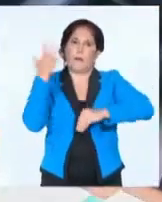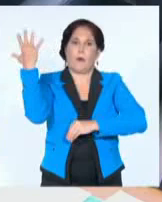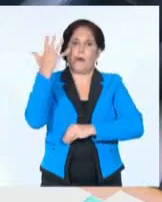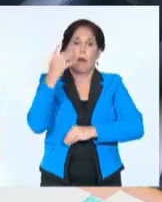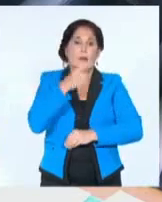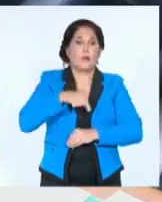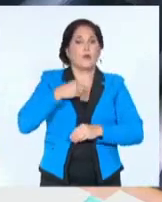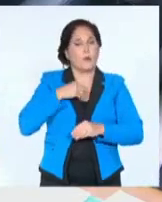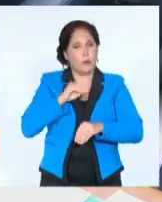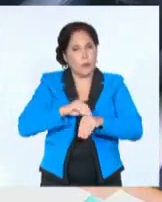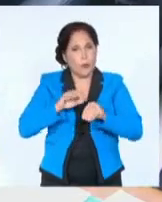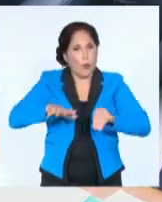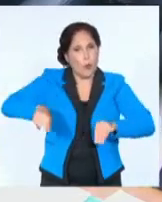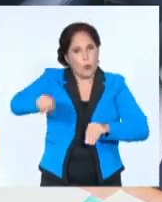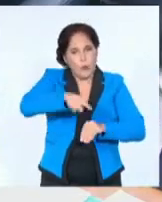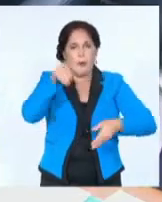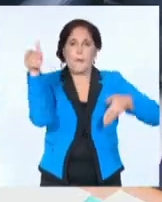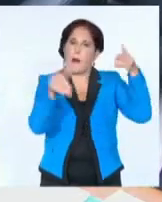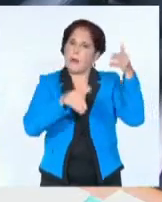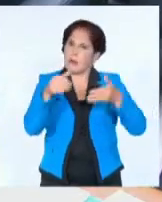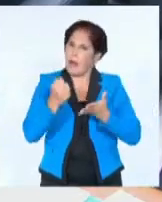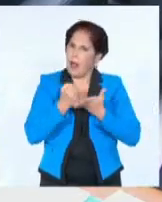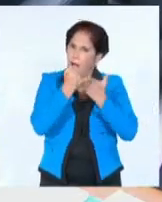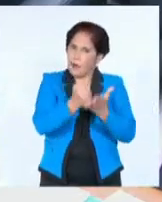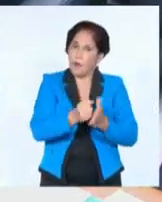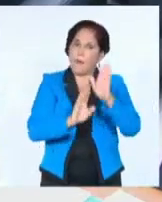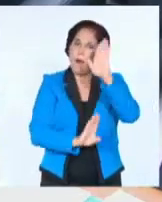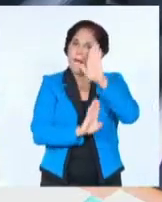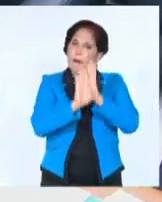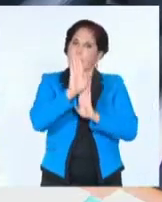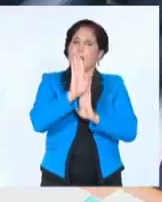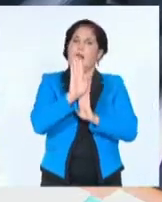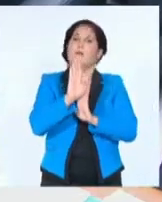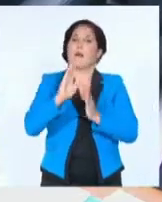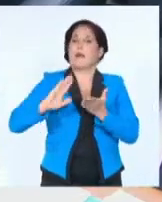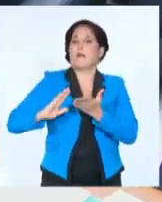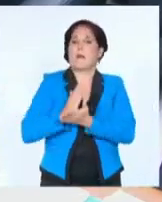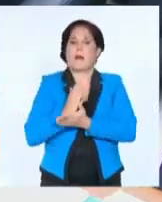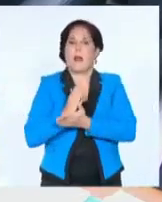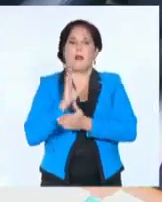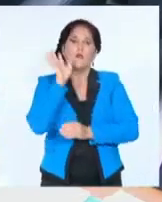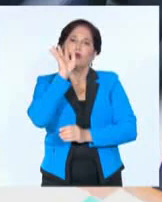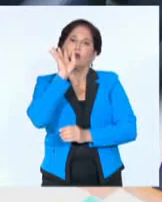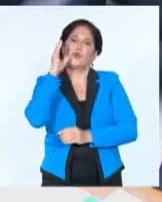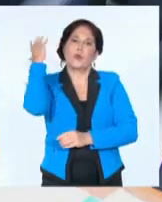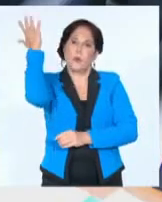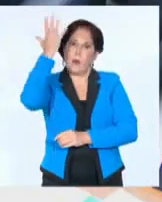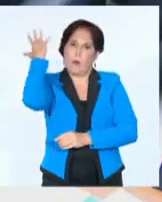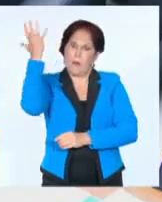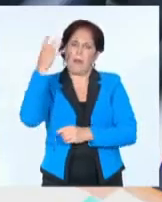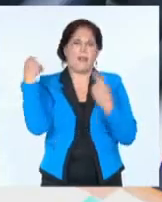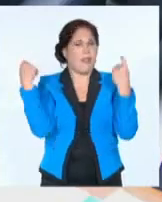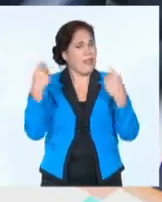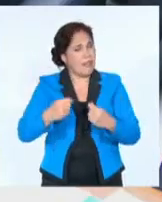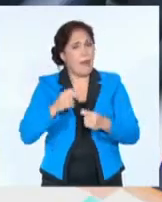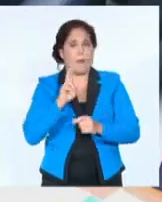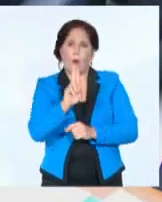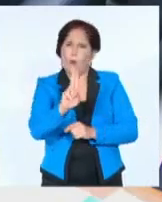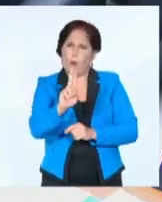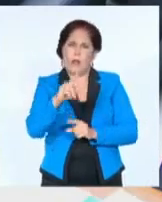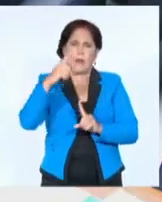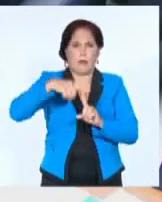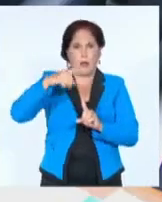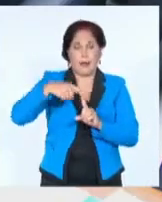todos a participar constructivamente para avanzar en la batalla común contra el cambio climático en correspondencia con